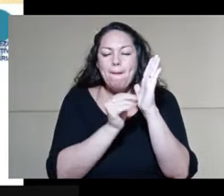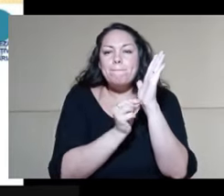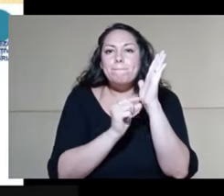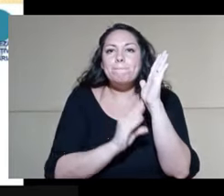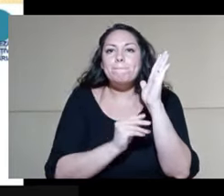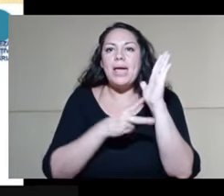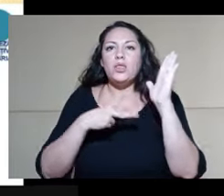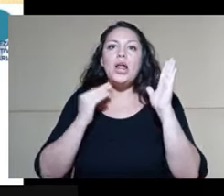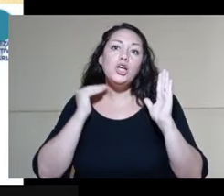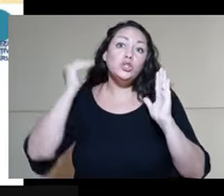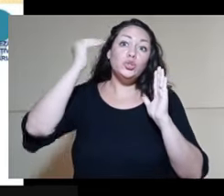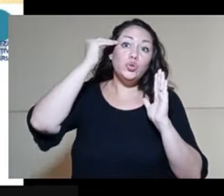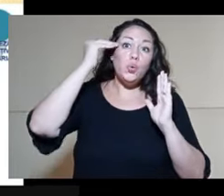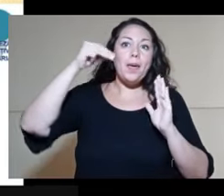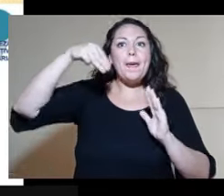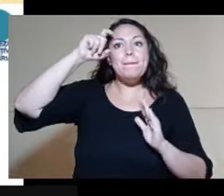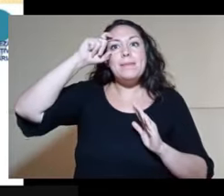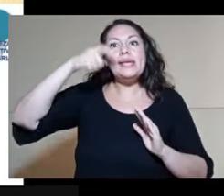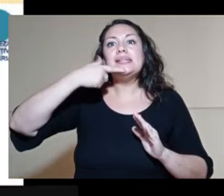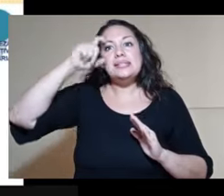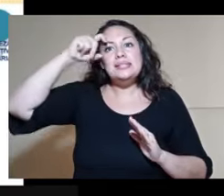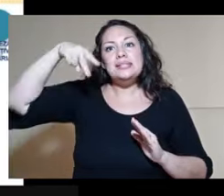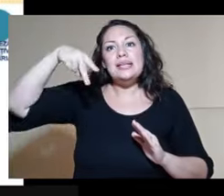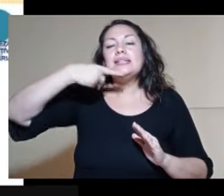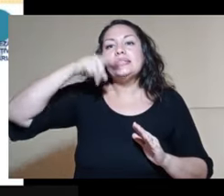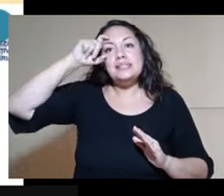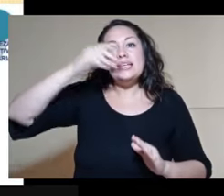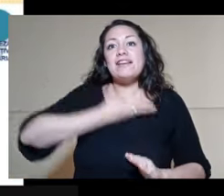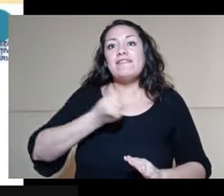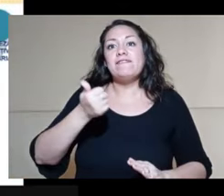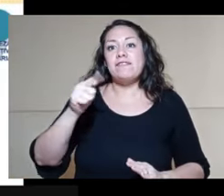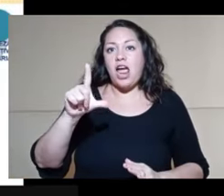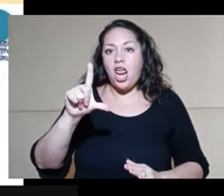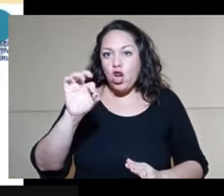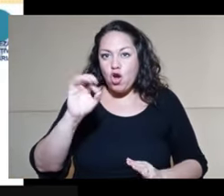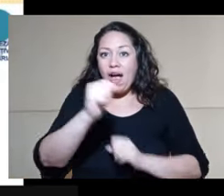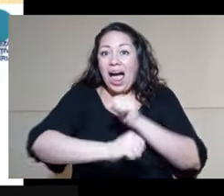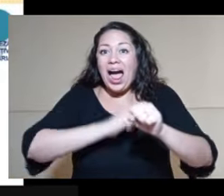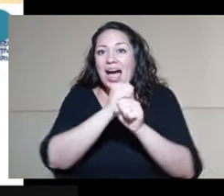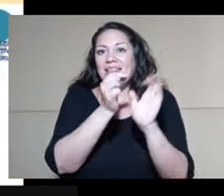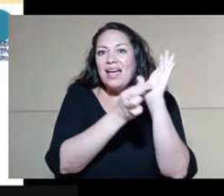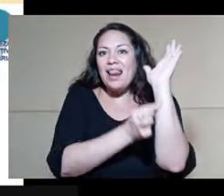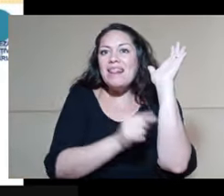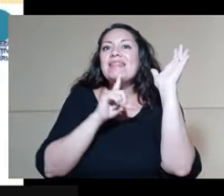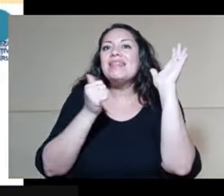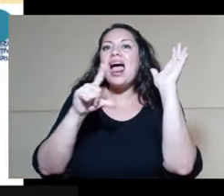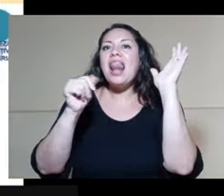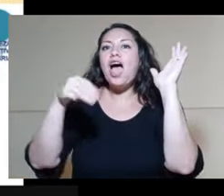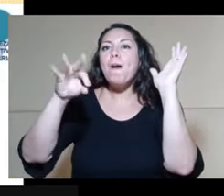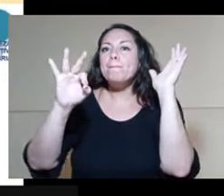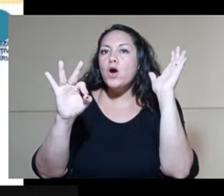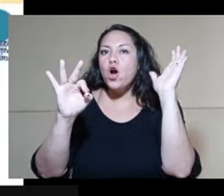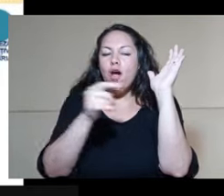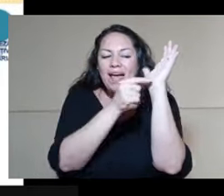Sigue subiendo, pasa por el mesencéfalo y llega al tálamo. ahí hace otra sinapsis.